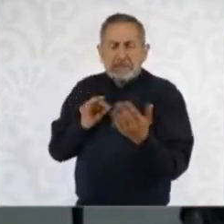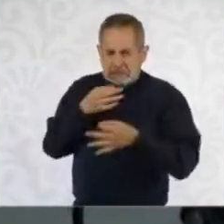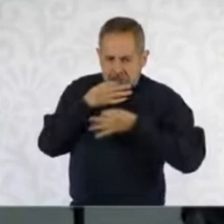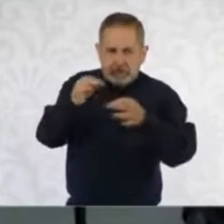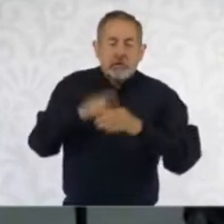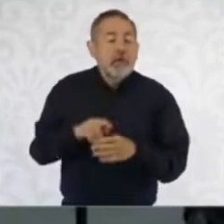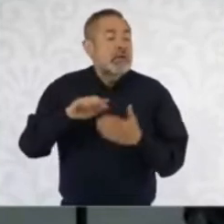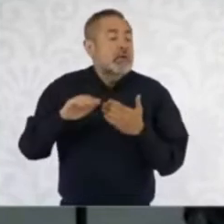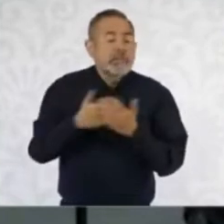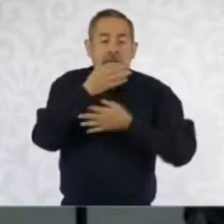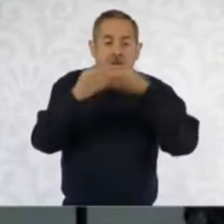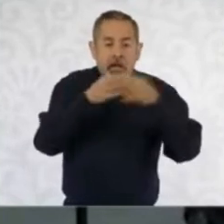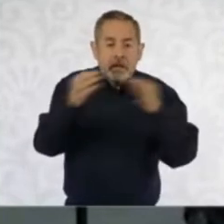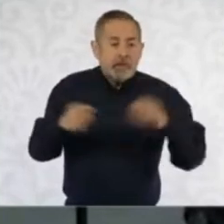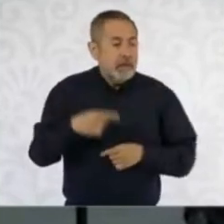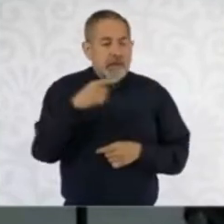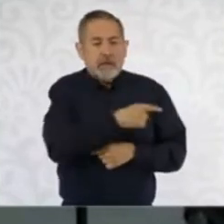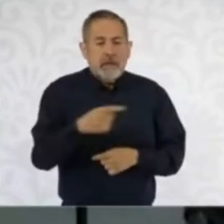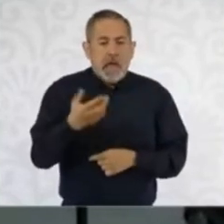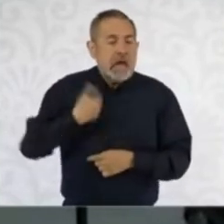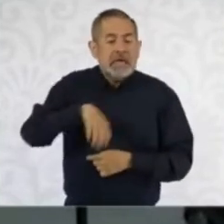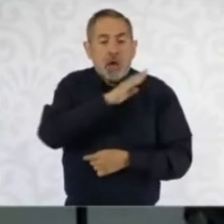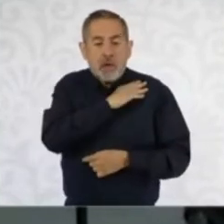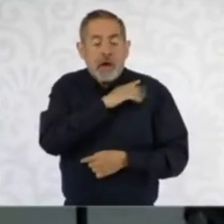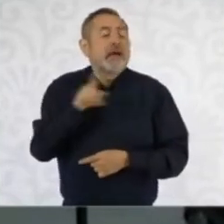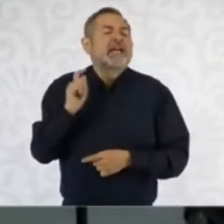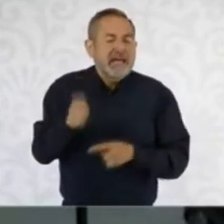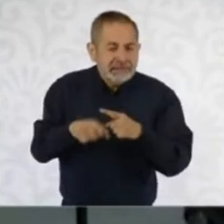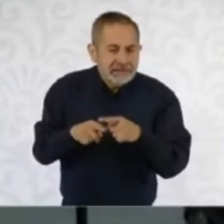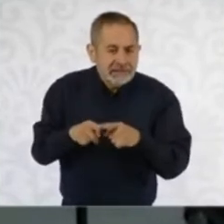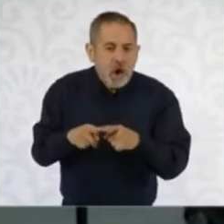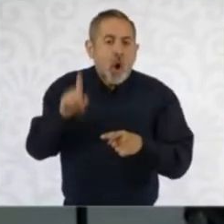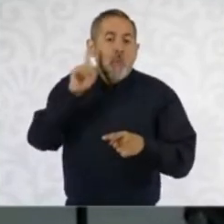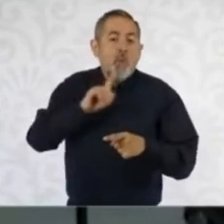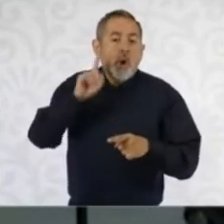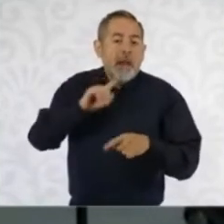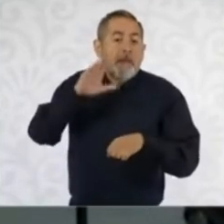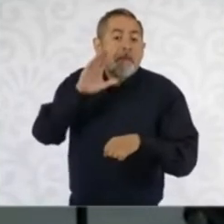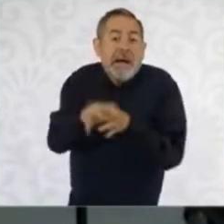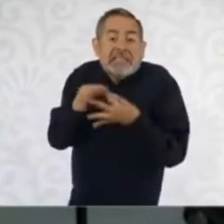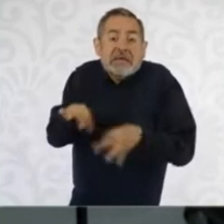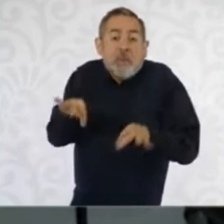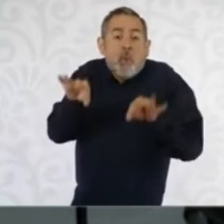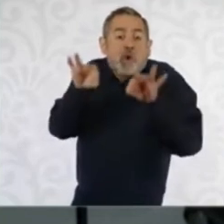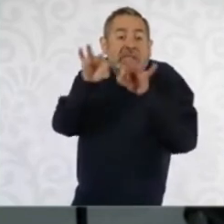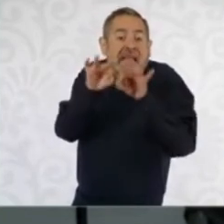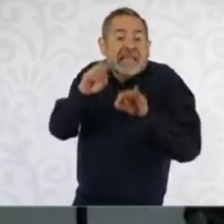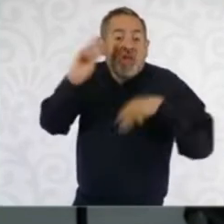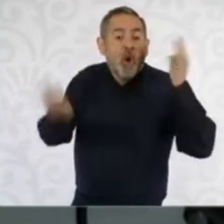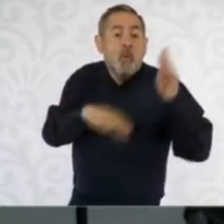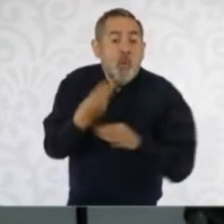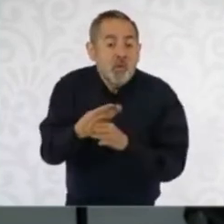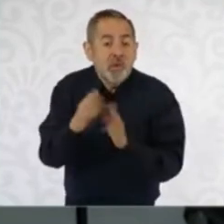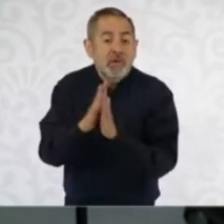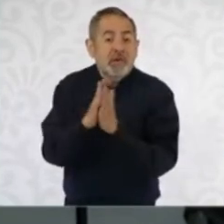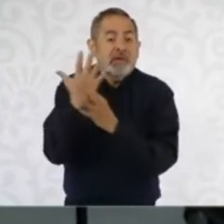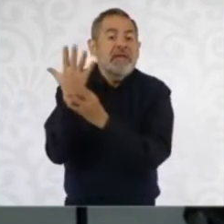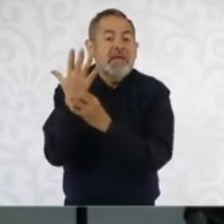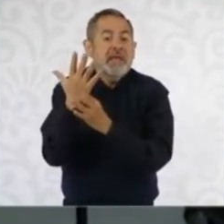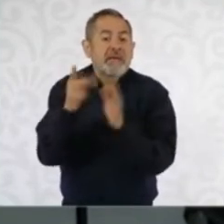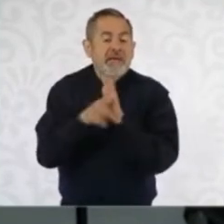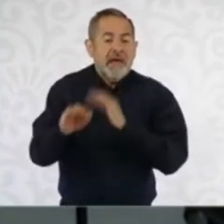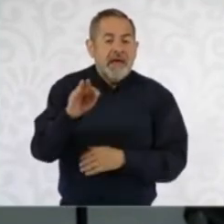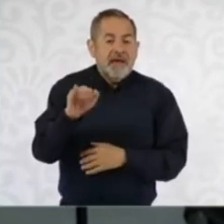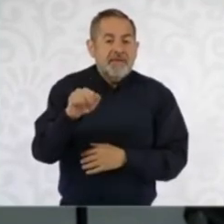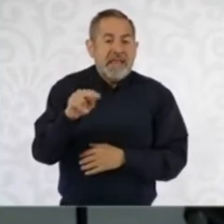Pues hoy amanecemos con la noticia de Claudia Sheinbaum, una de las 25 mujeres más influyentes del mundo, según Financial Times. Y bueno, preguntar